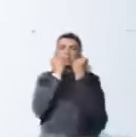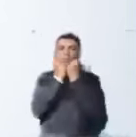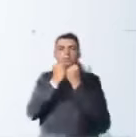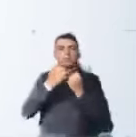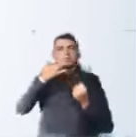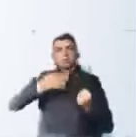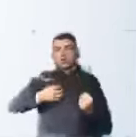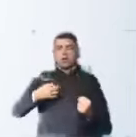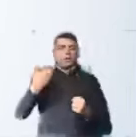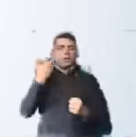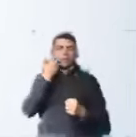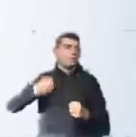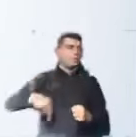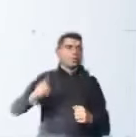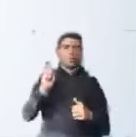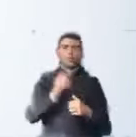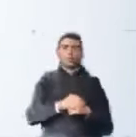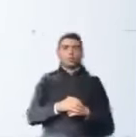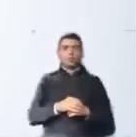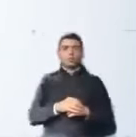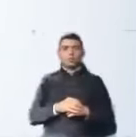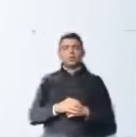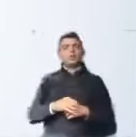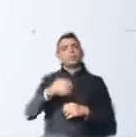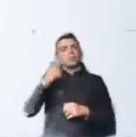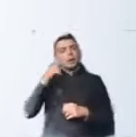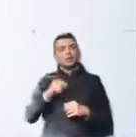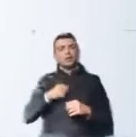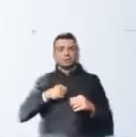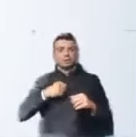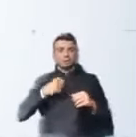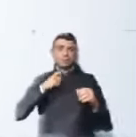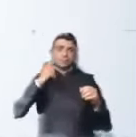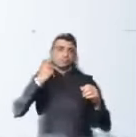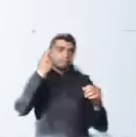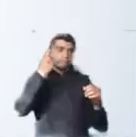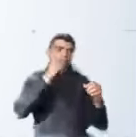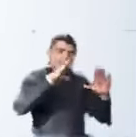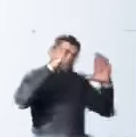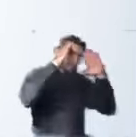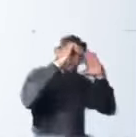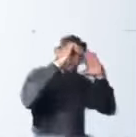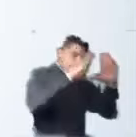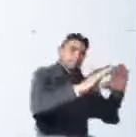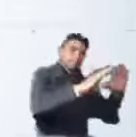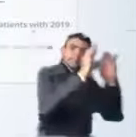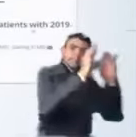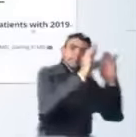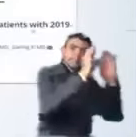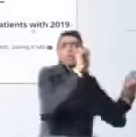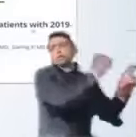se está dejando de atender a personas que sí necesitan una atención oportuna por parte de los profesionales de la salud.